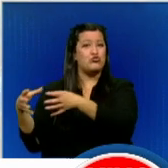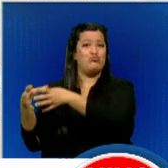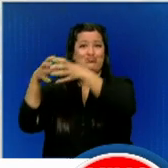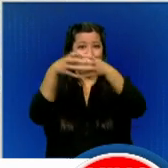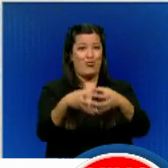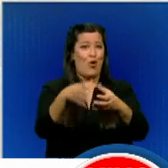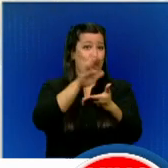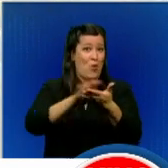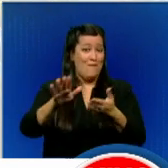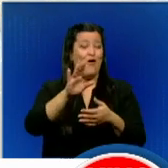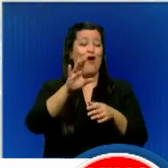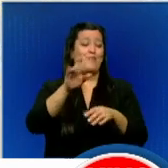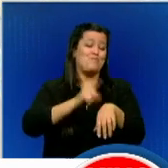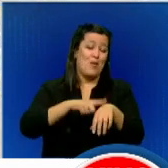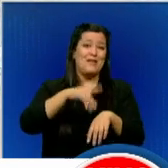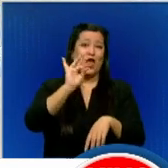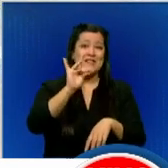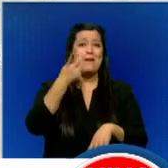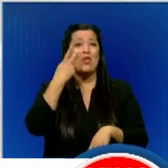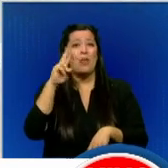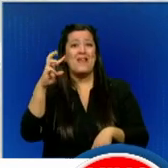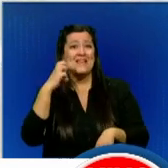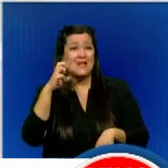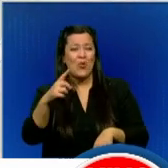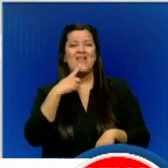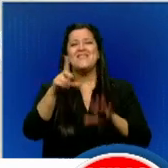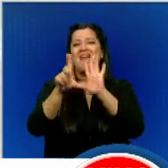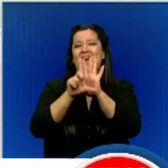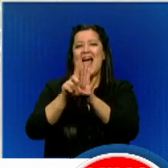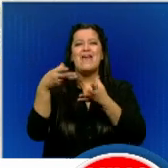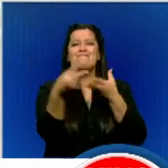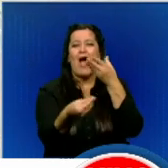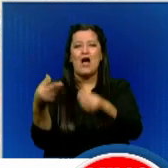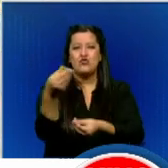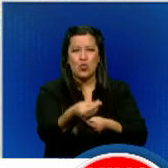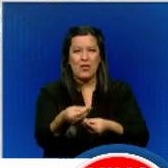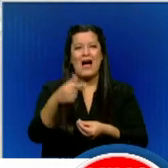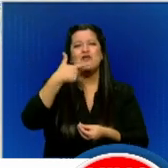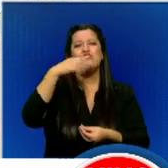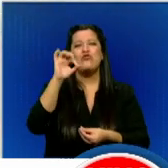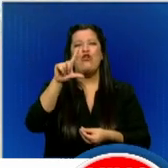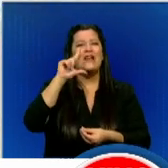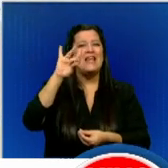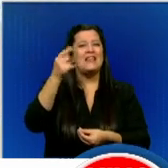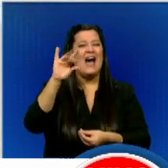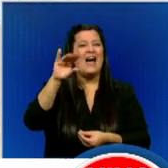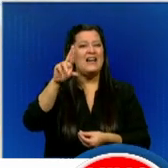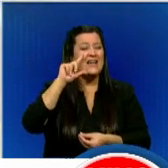en diciembre del 19 en la ley de solidaridad lo que se plantea es